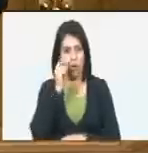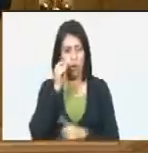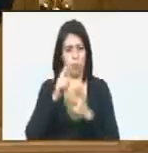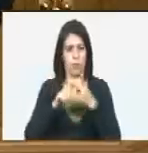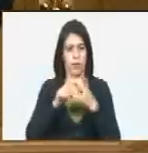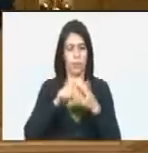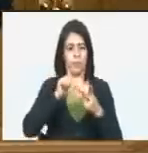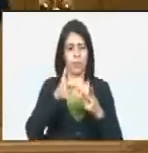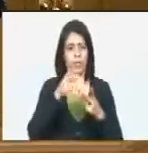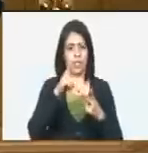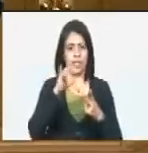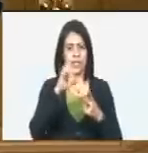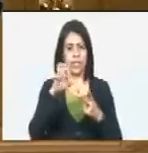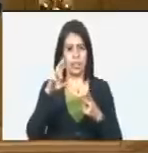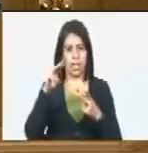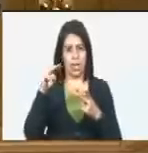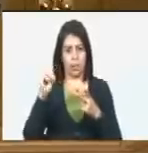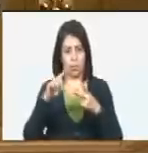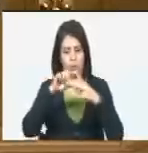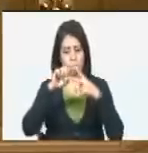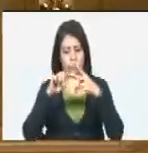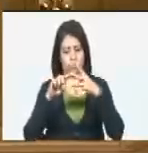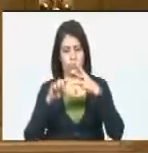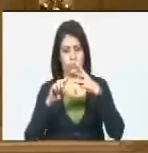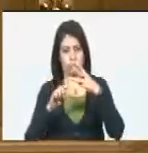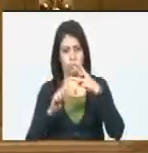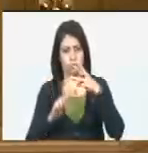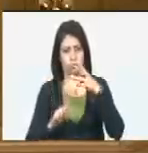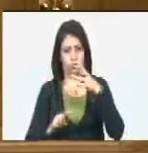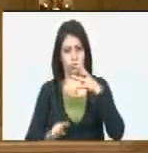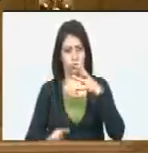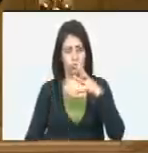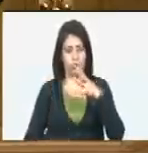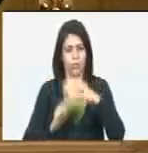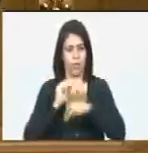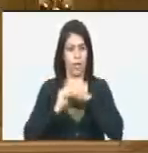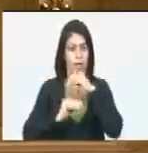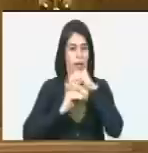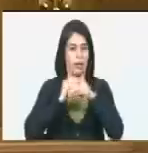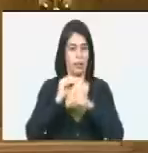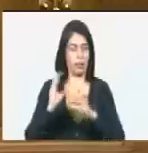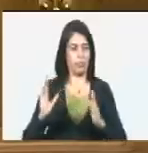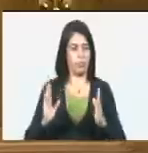Ponce, y ahí todos los que estaban complotados